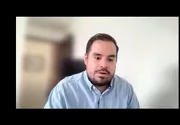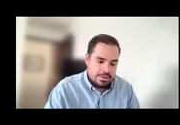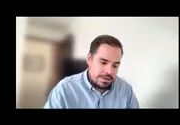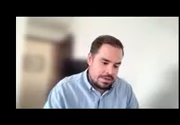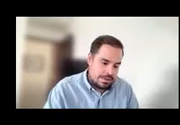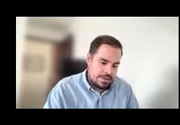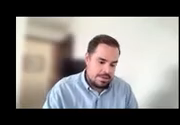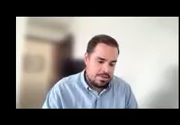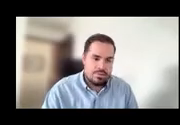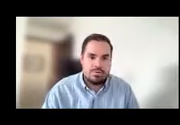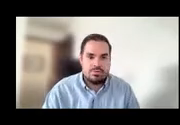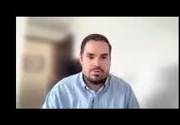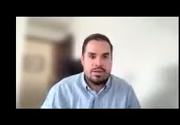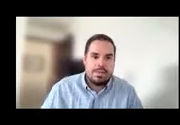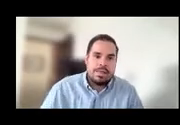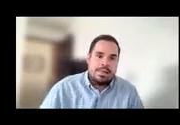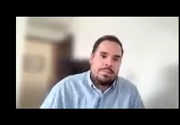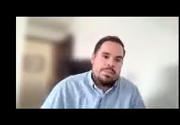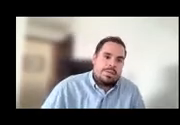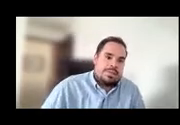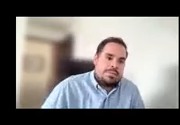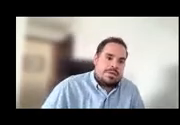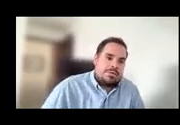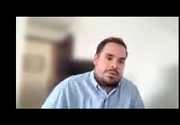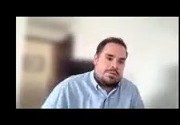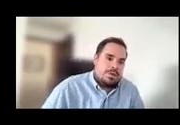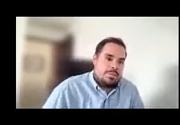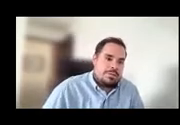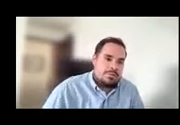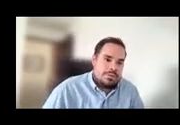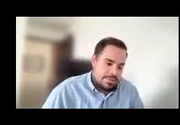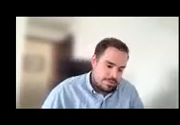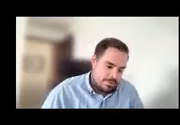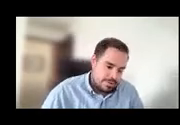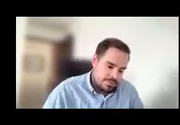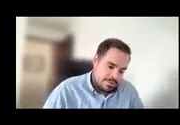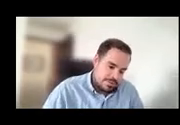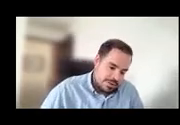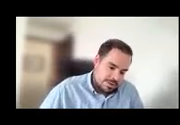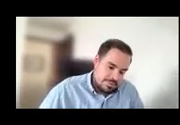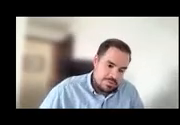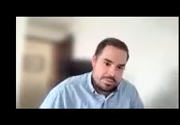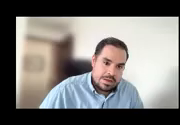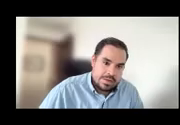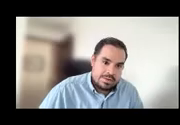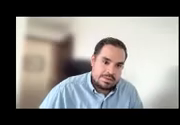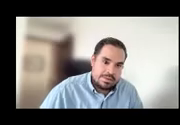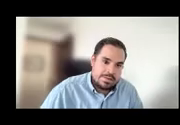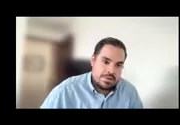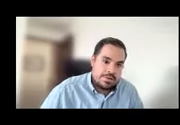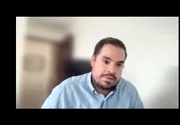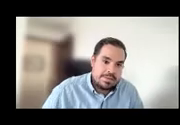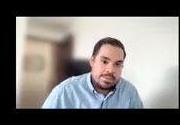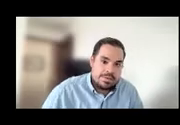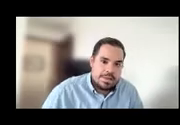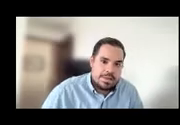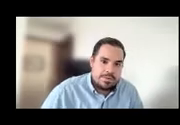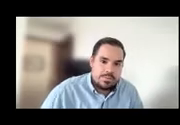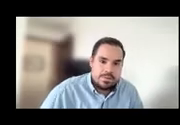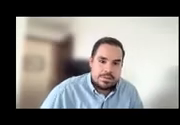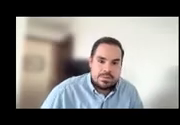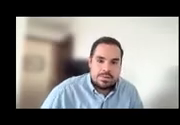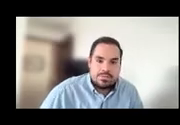saca un poco de la rutina y un poco inusual, tema relacionado más con temas de divulgación científica. Entonces Emma se ha interesado en este